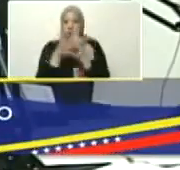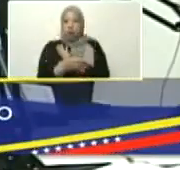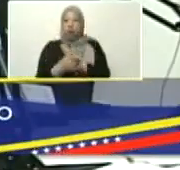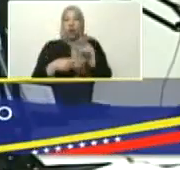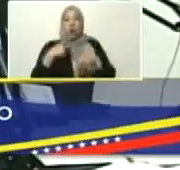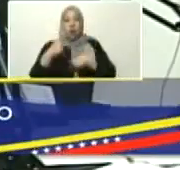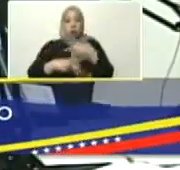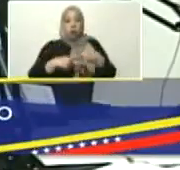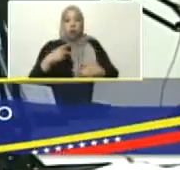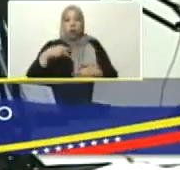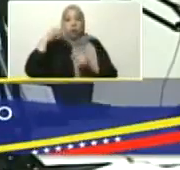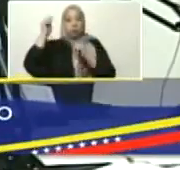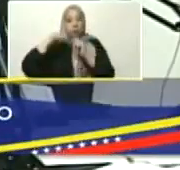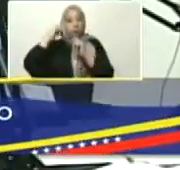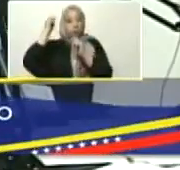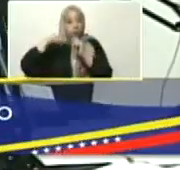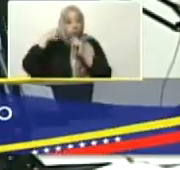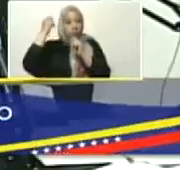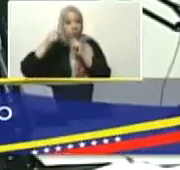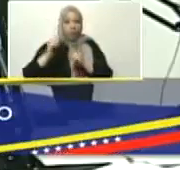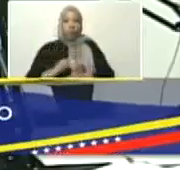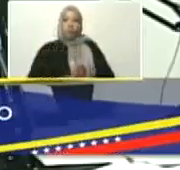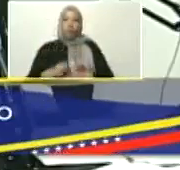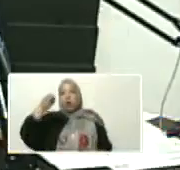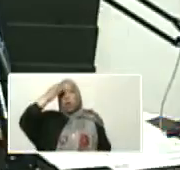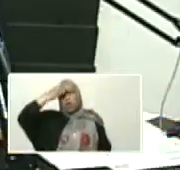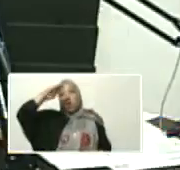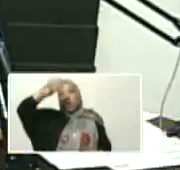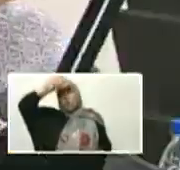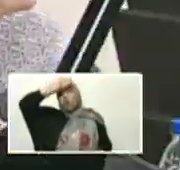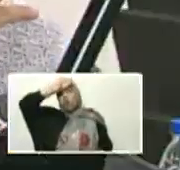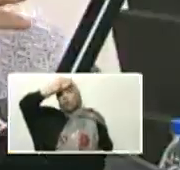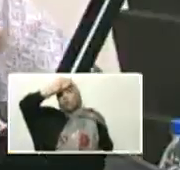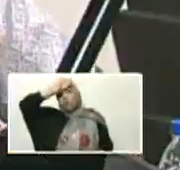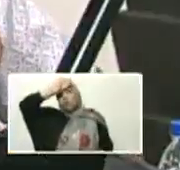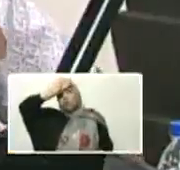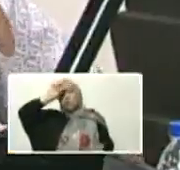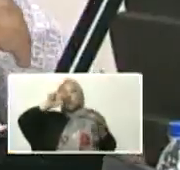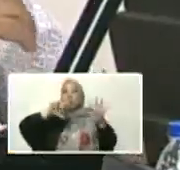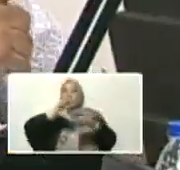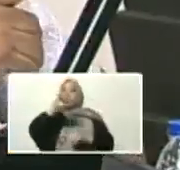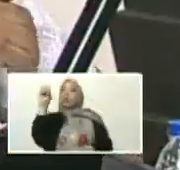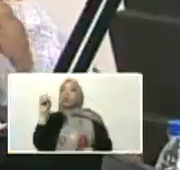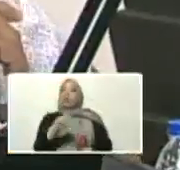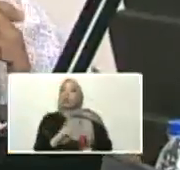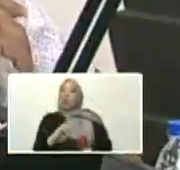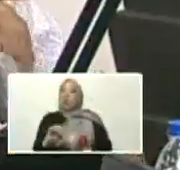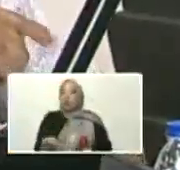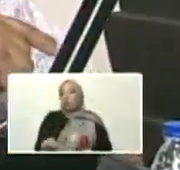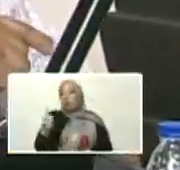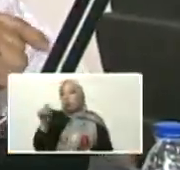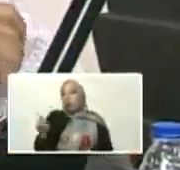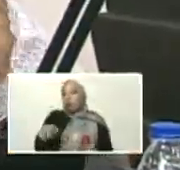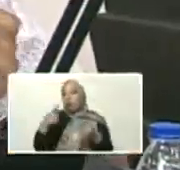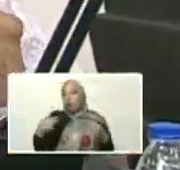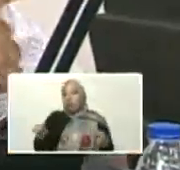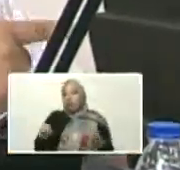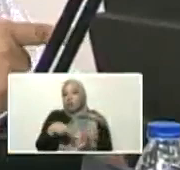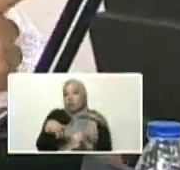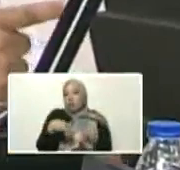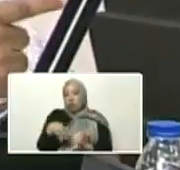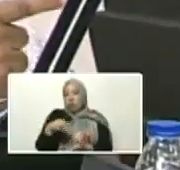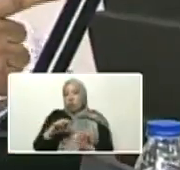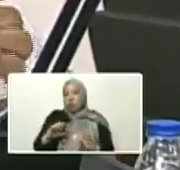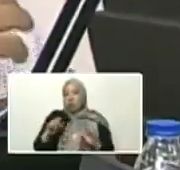películas, documentales, de todo, pues. Más allá de eso, presidente, usted el 5 de octubre, que es el día que